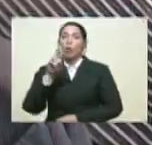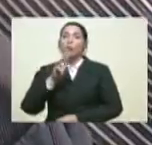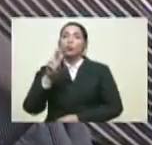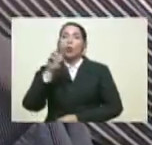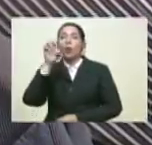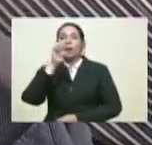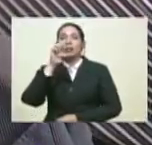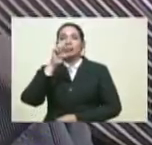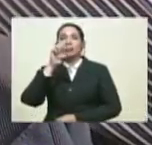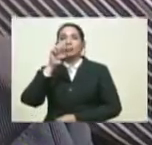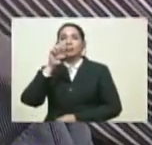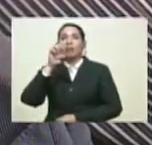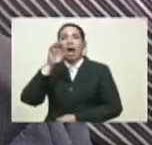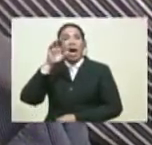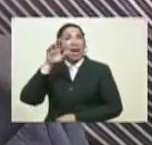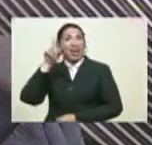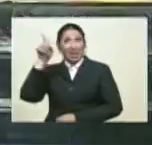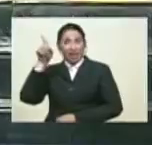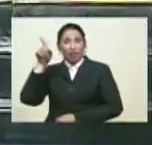de rodillas.